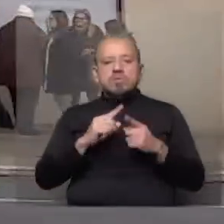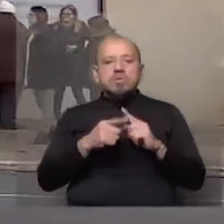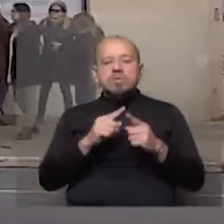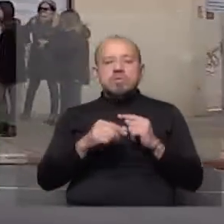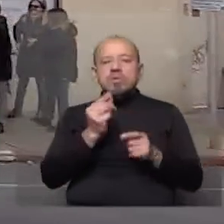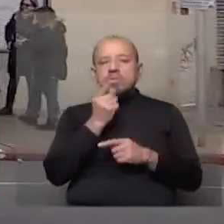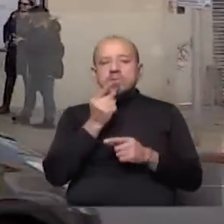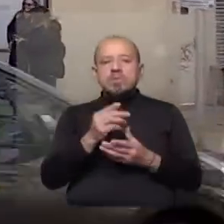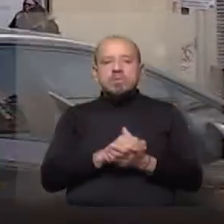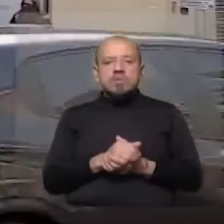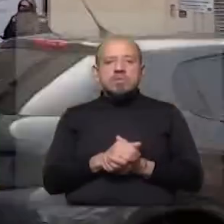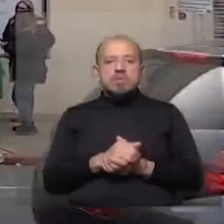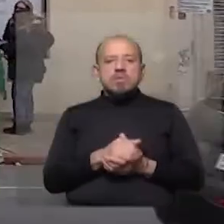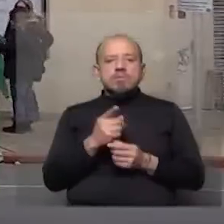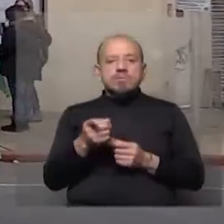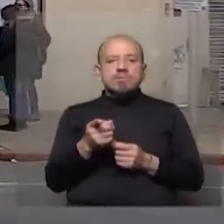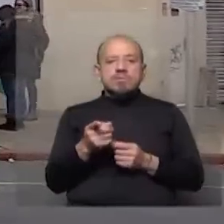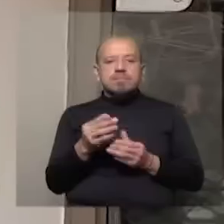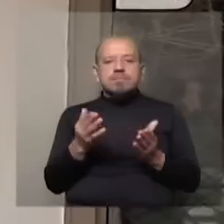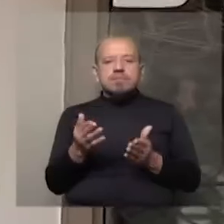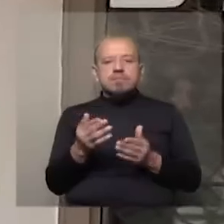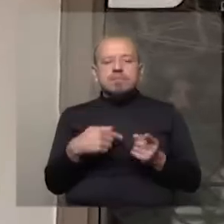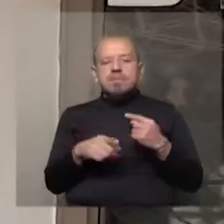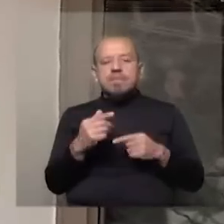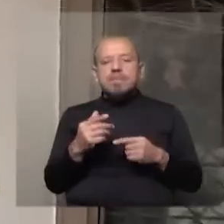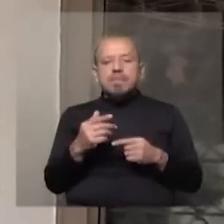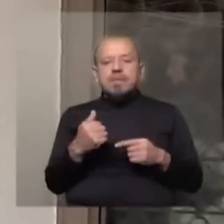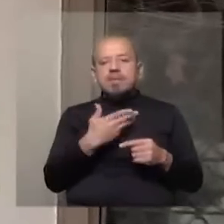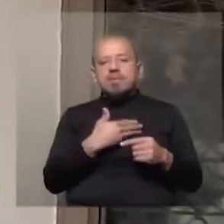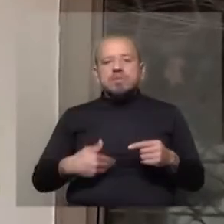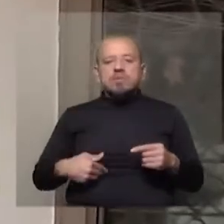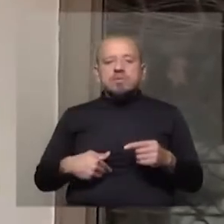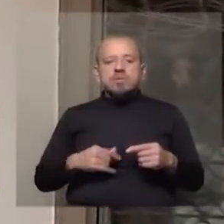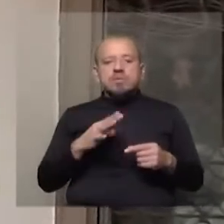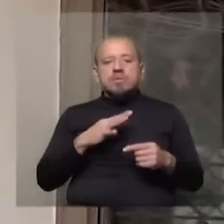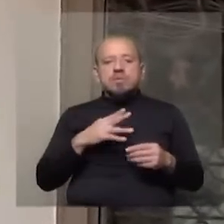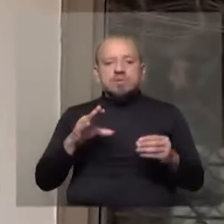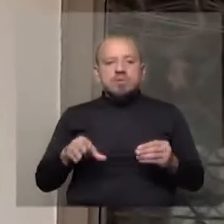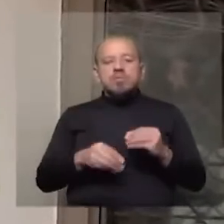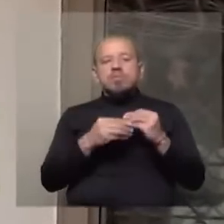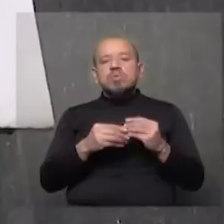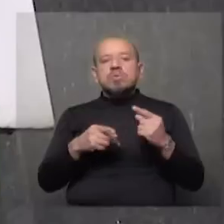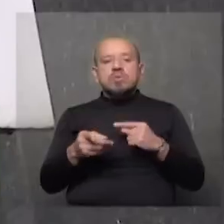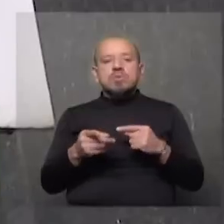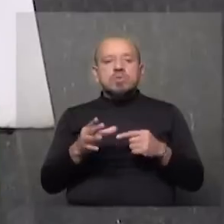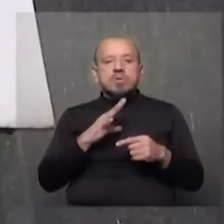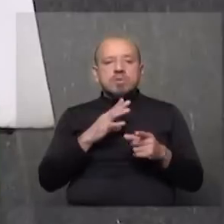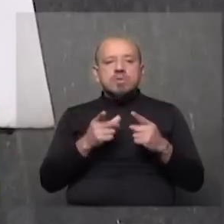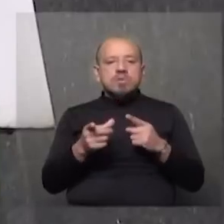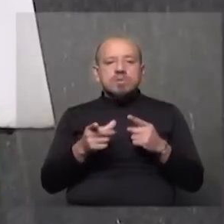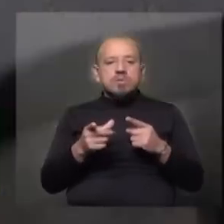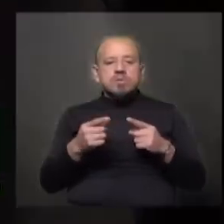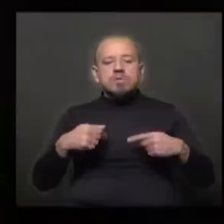la policía en este marco el derecho de petición a presentarse ante presidencia incluirá todos los fundamentos jurídicos que avalan la